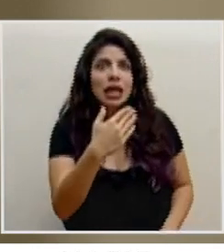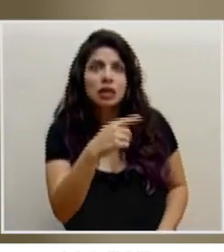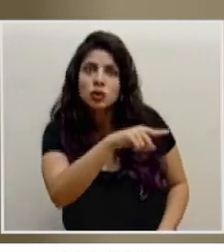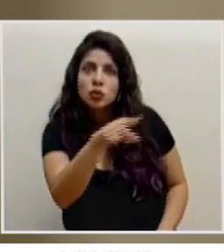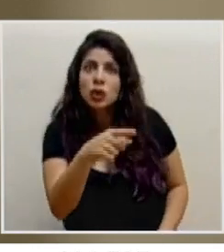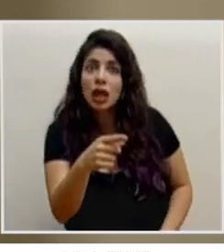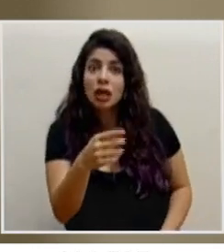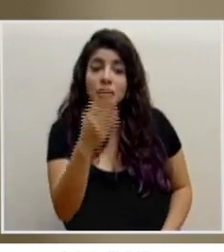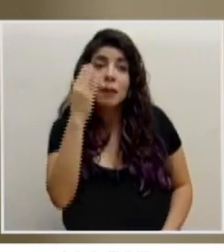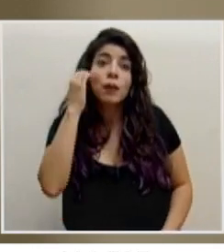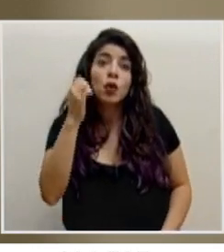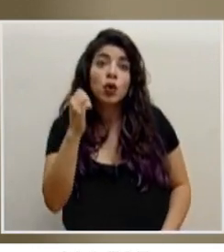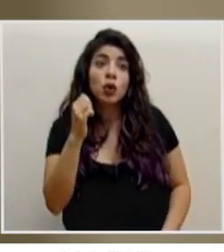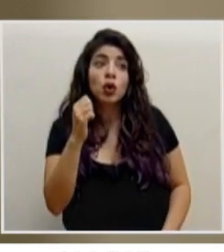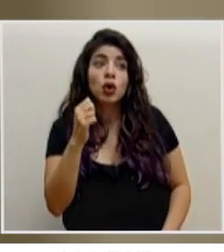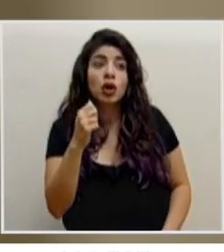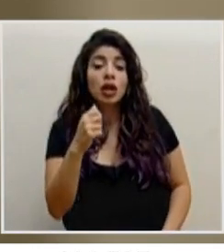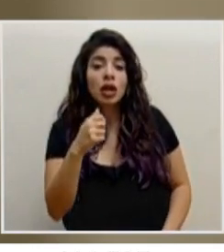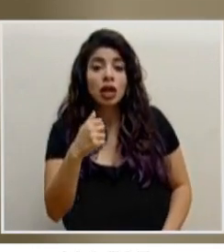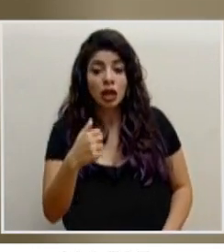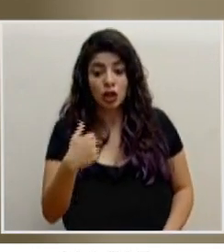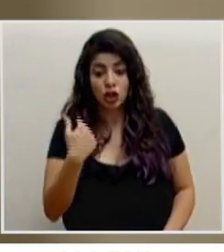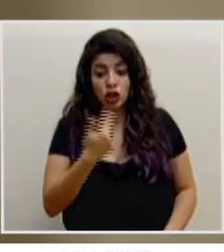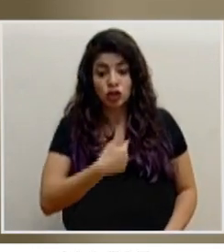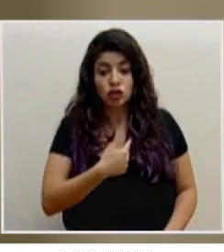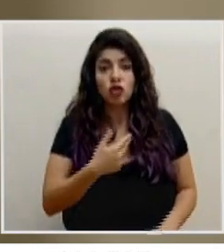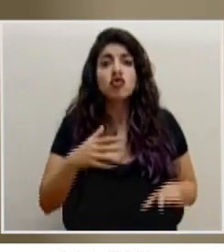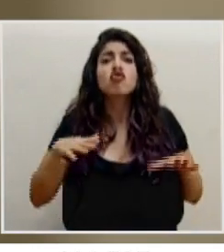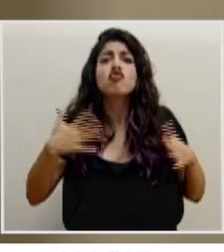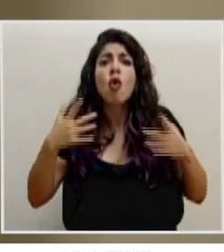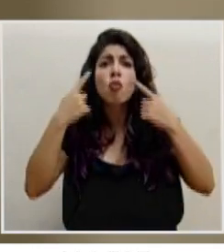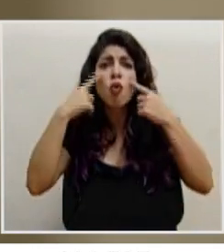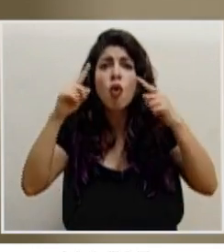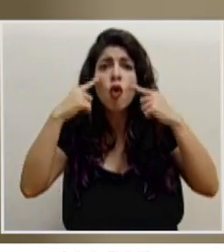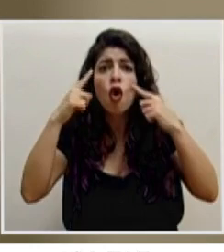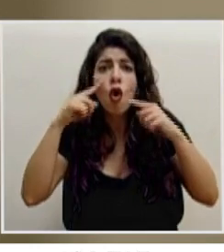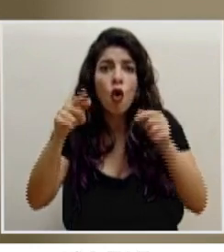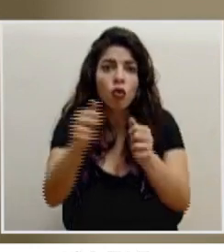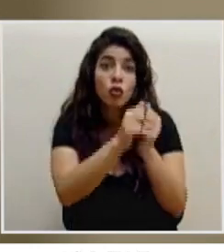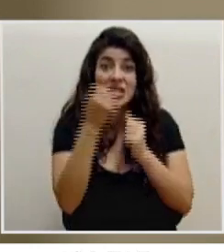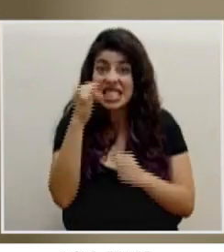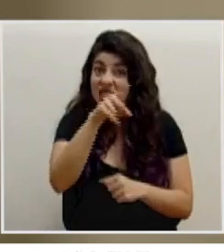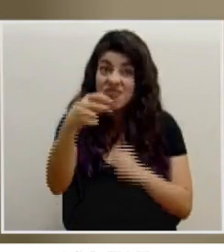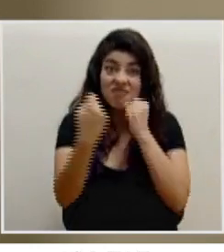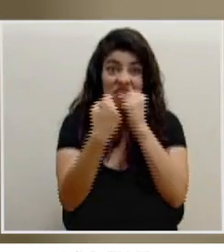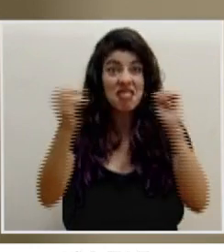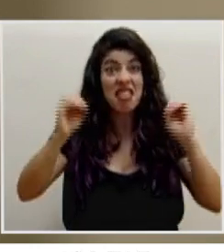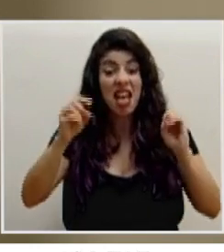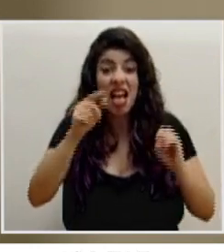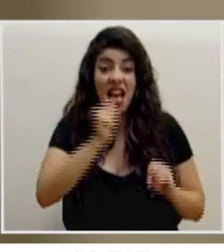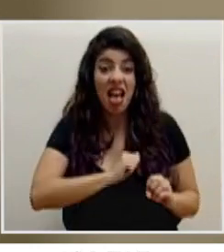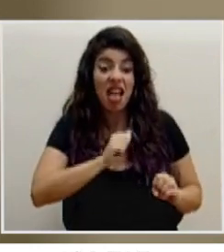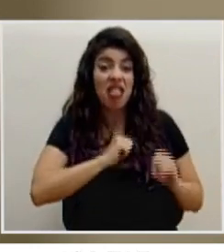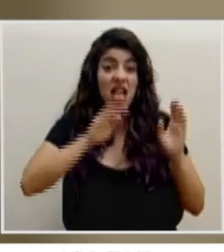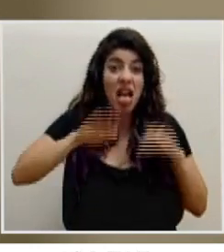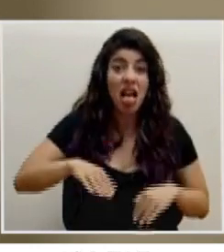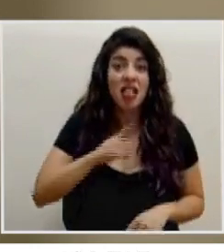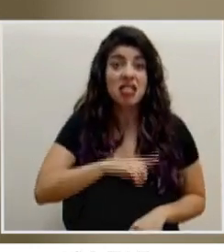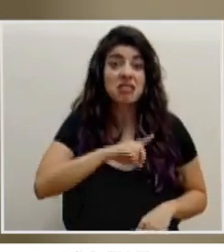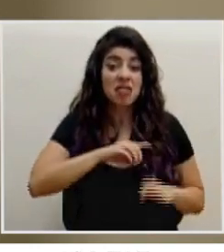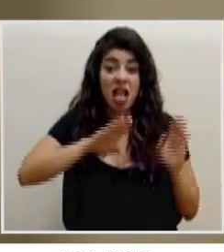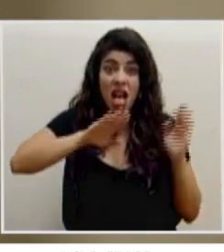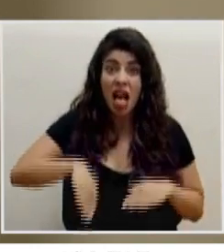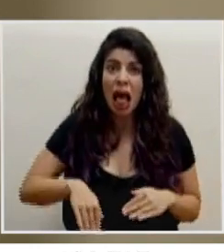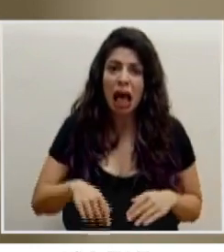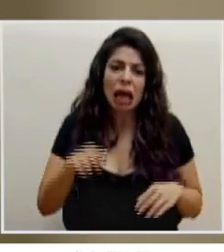ustedes. Porque esto lo hemos ido sacando en conjunto. Sin el apoyo de ustedes, sin el comportamiento de ustedes, sin la disciplina de ustedes, esto